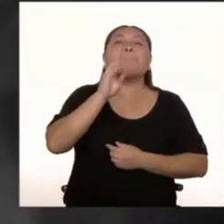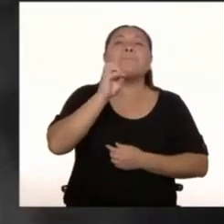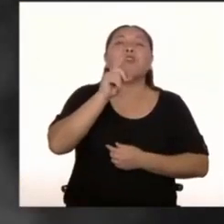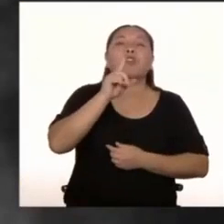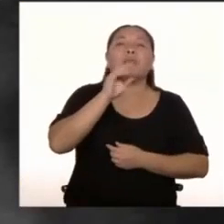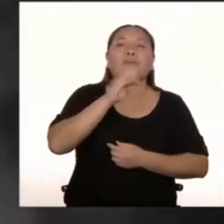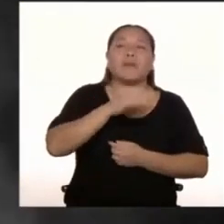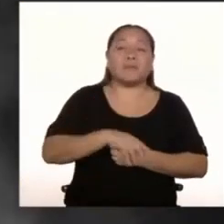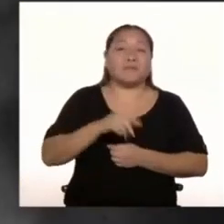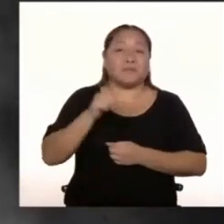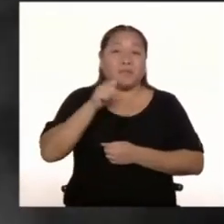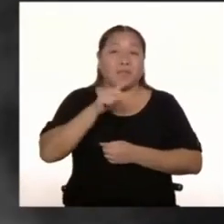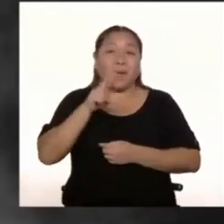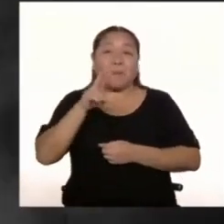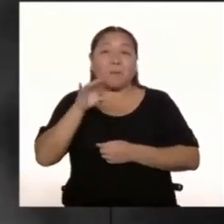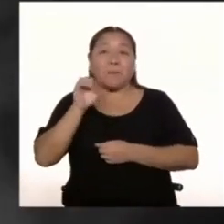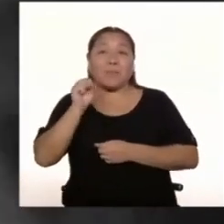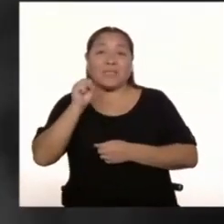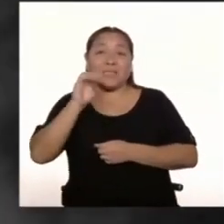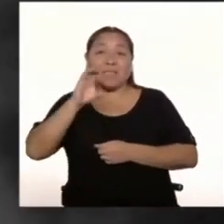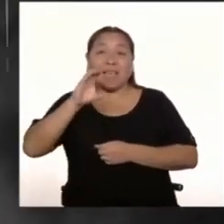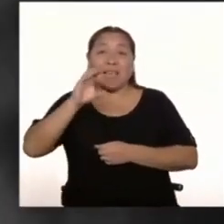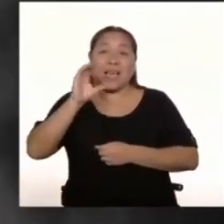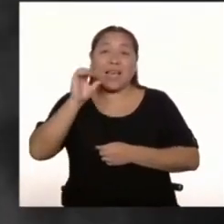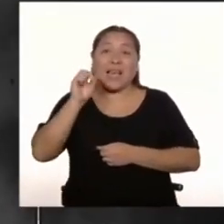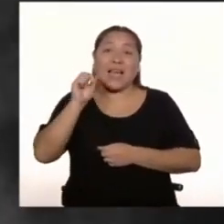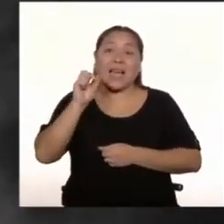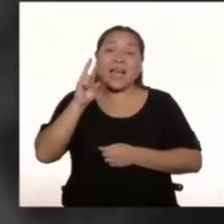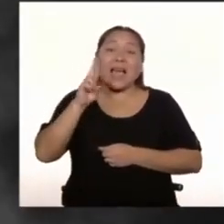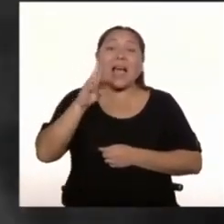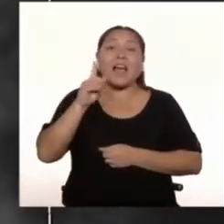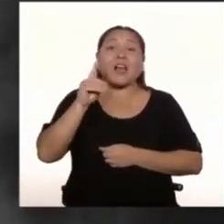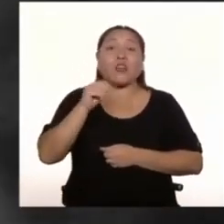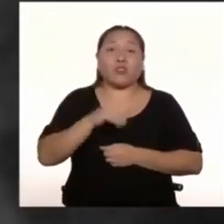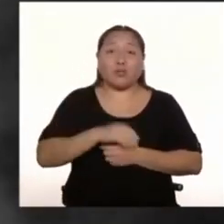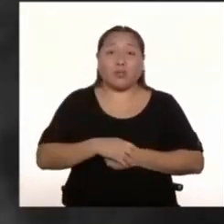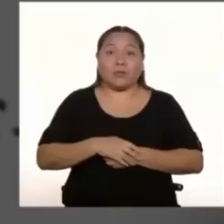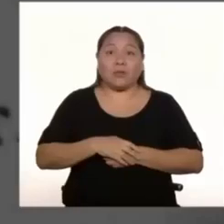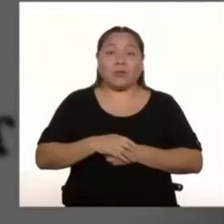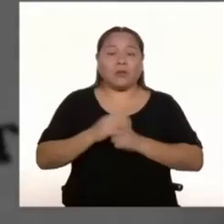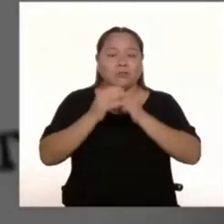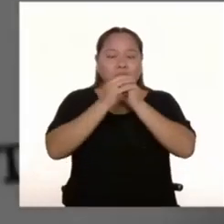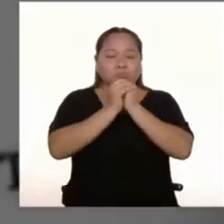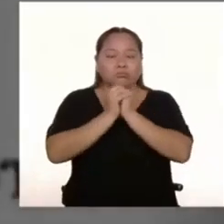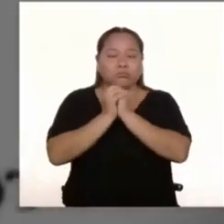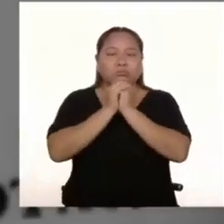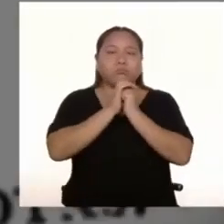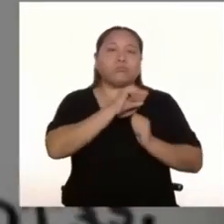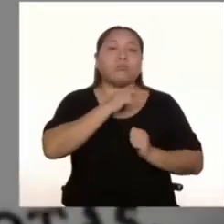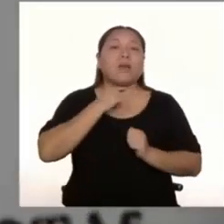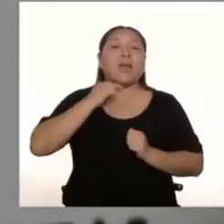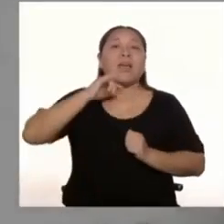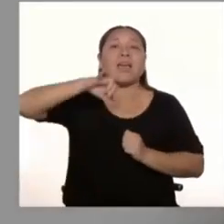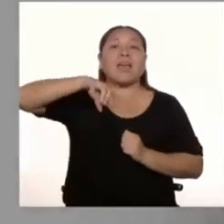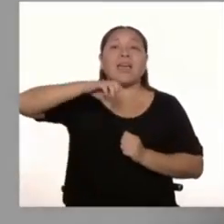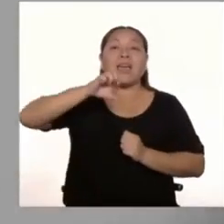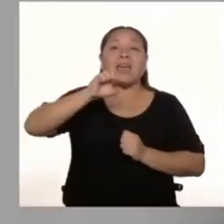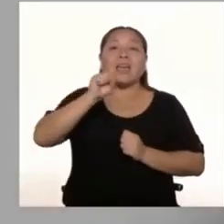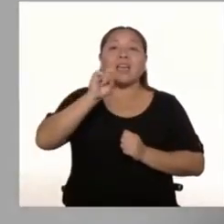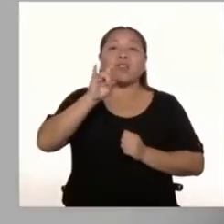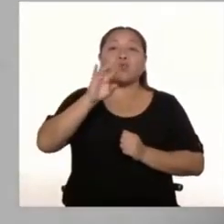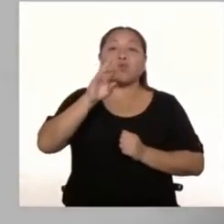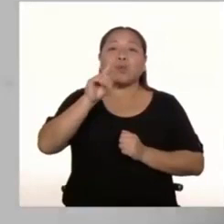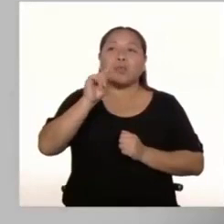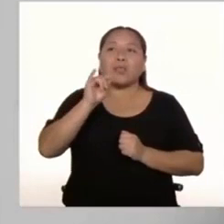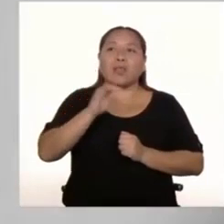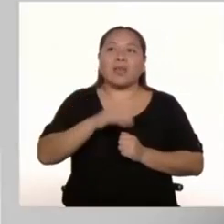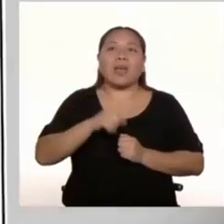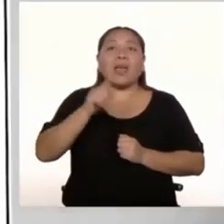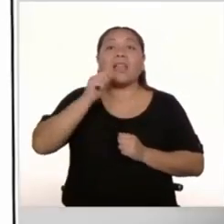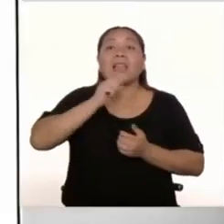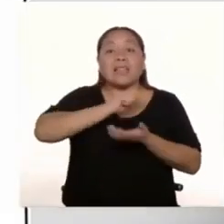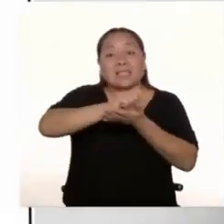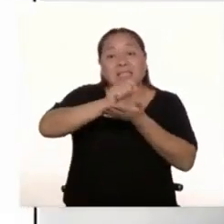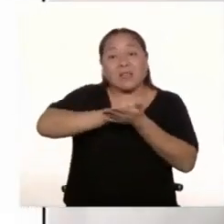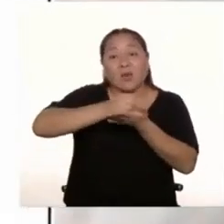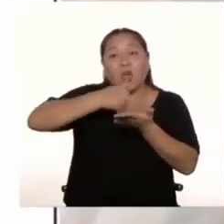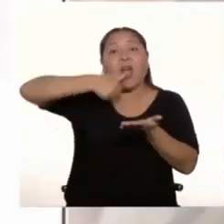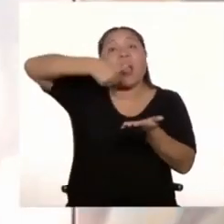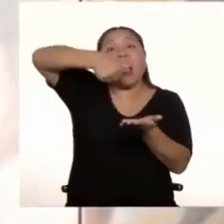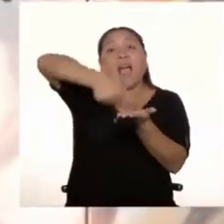Juan Pablo Vizcarra y Guzmán fue un jesuita arequipeño que escribió la magnífica Carta a los Españoles